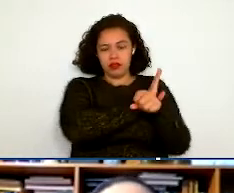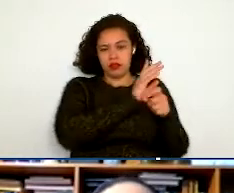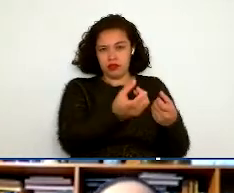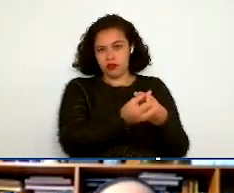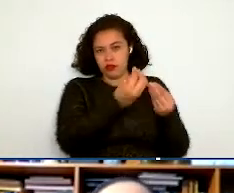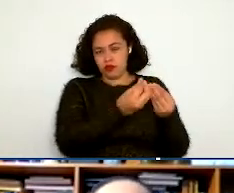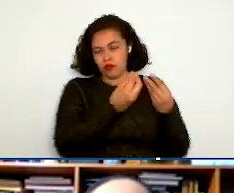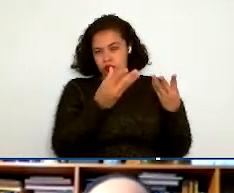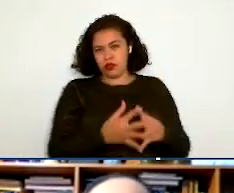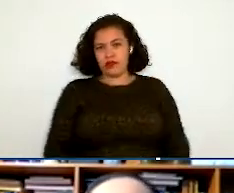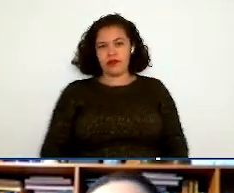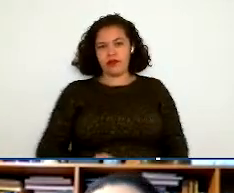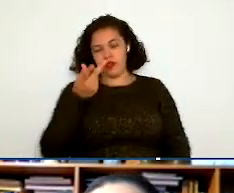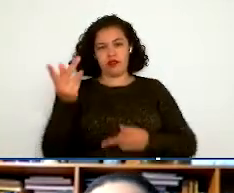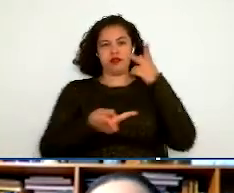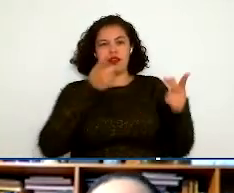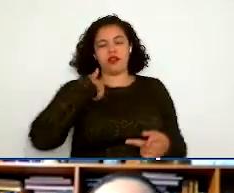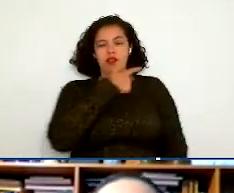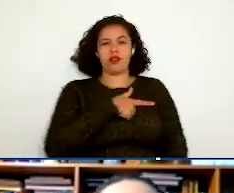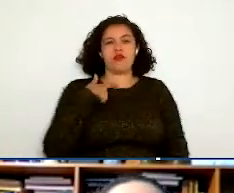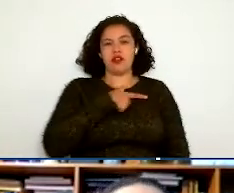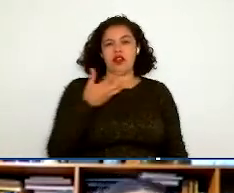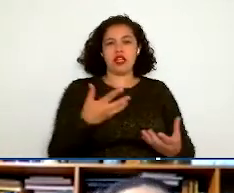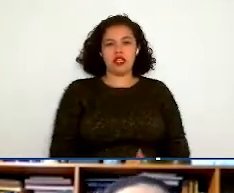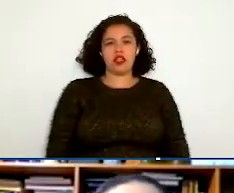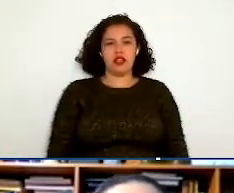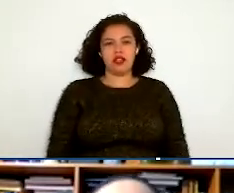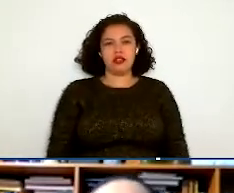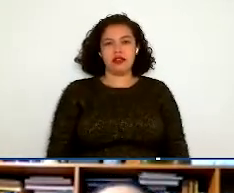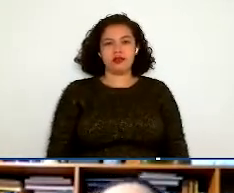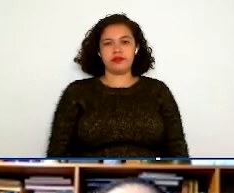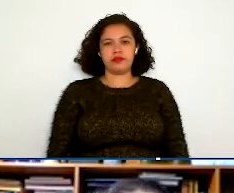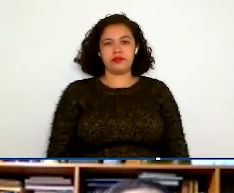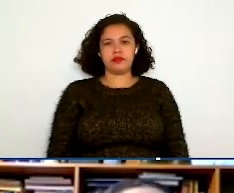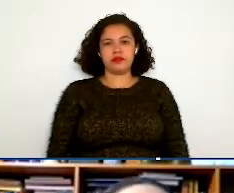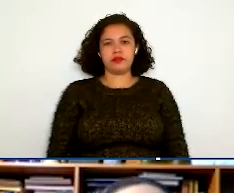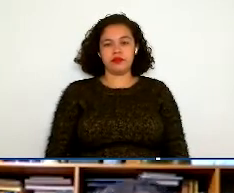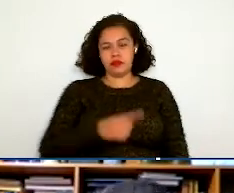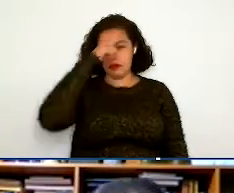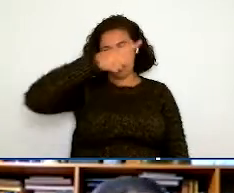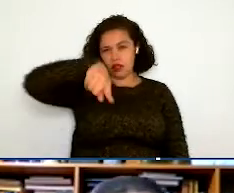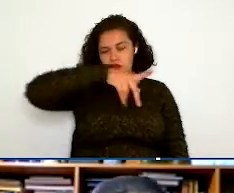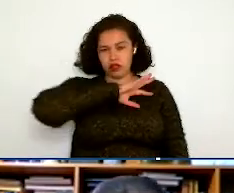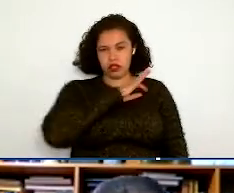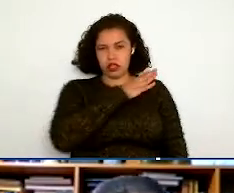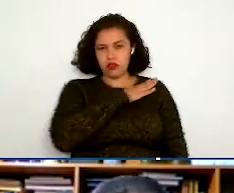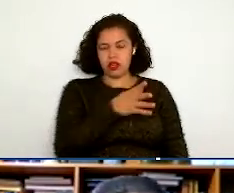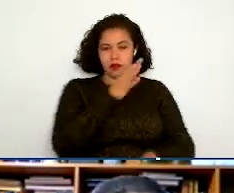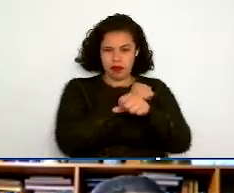Otra de las preguntas que me gustaría hacerles es, ¿qué es para ustedes una buena práctica de